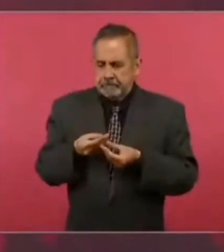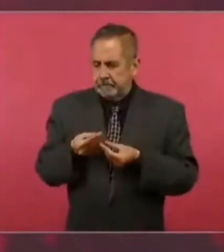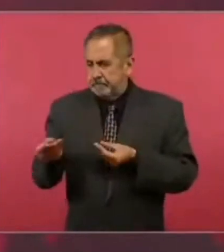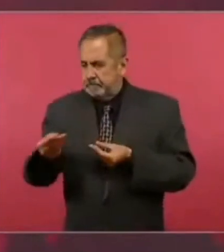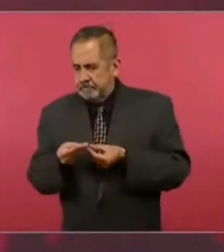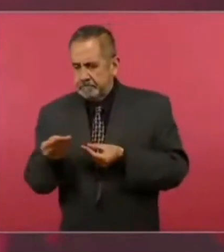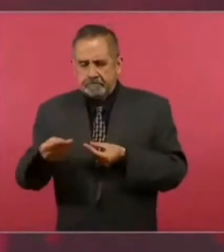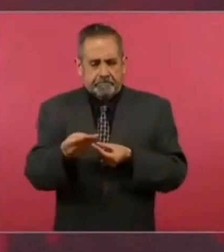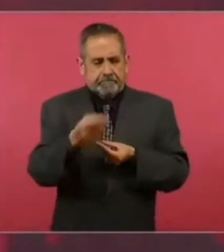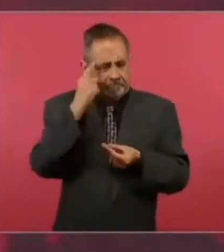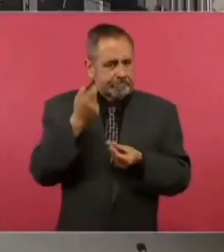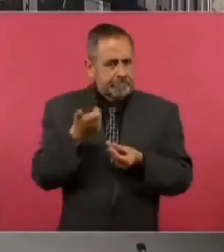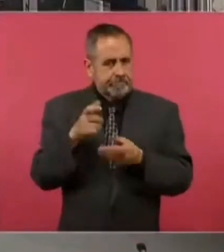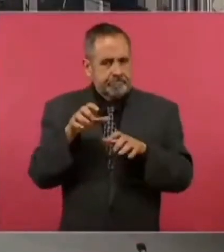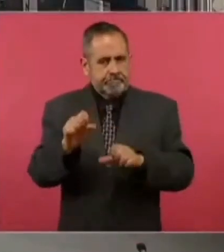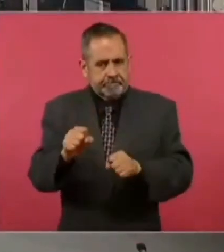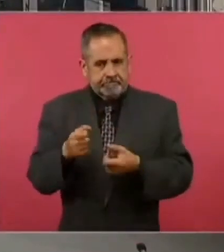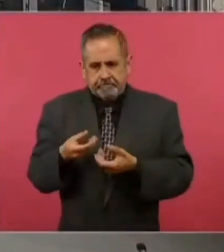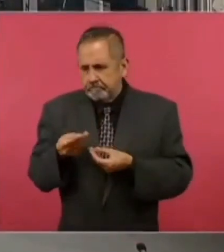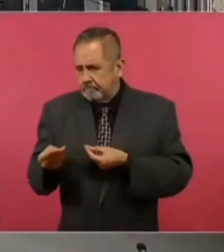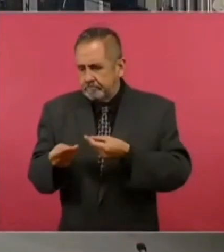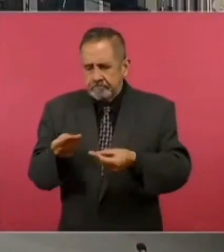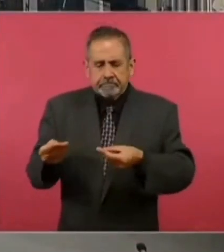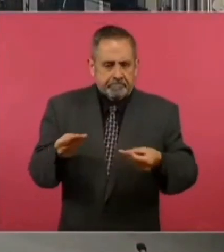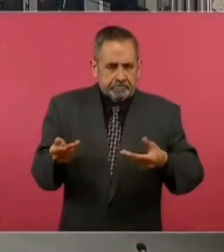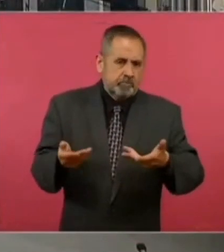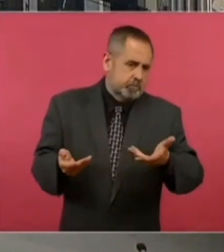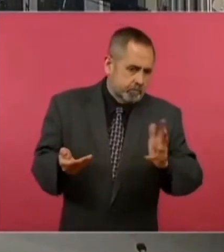para que alcance